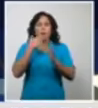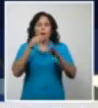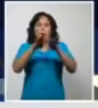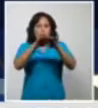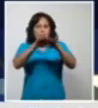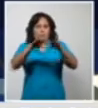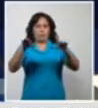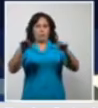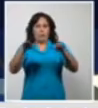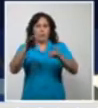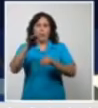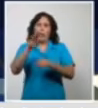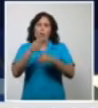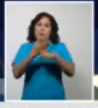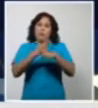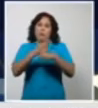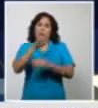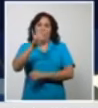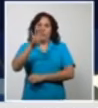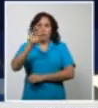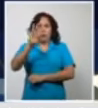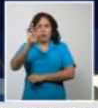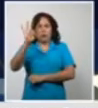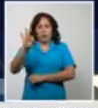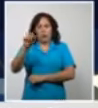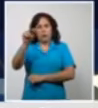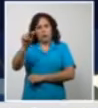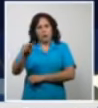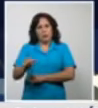de 488 personas.